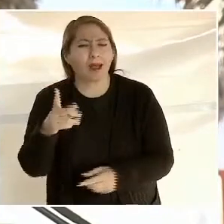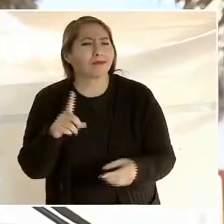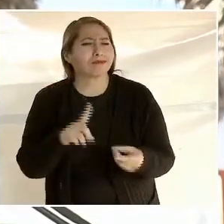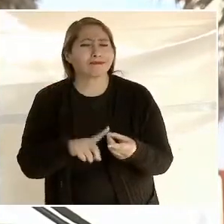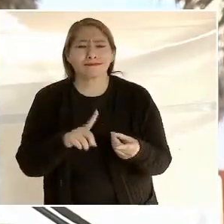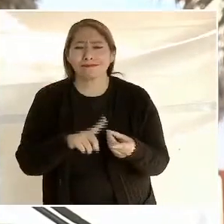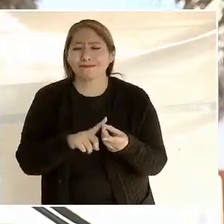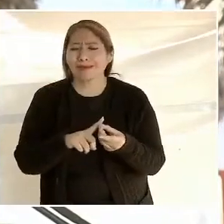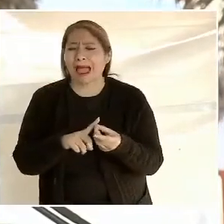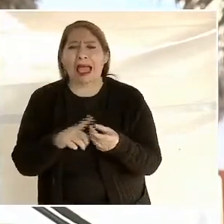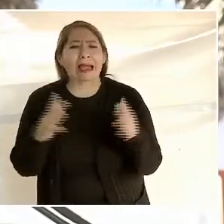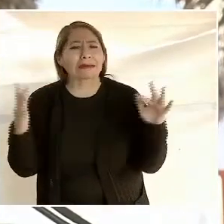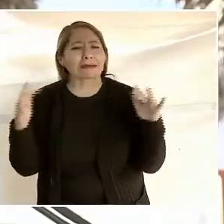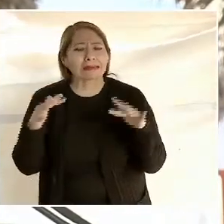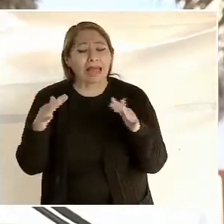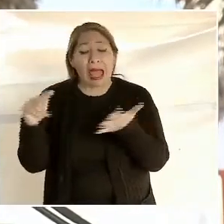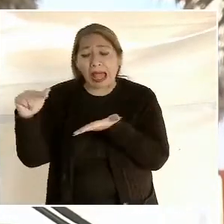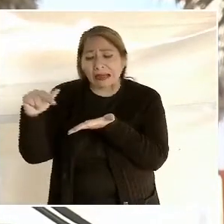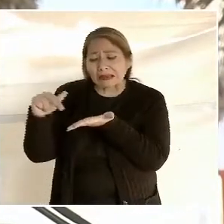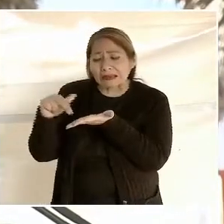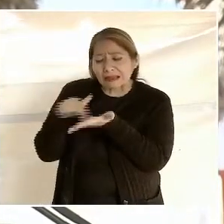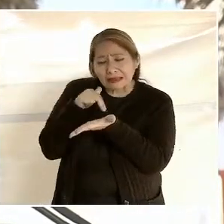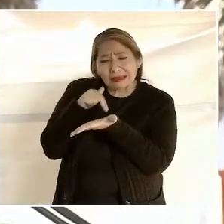donde se firmó más tarde